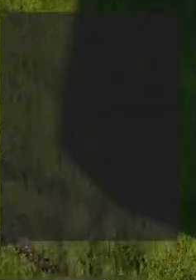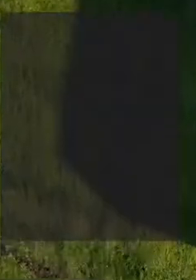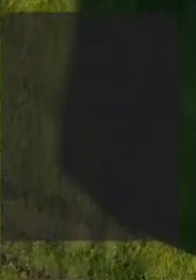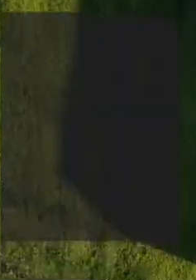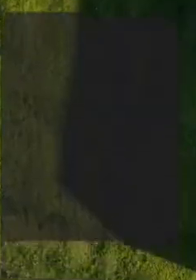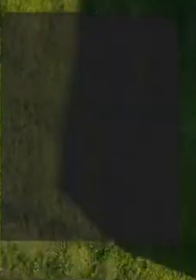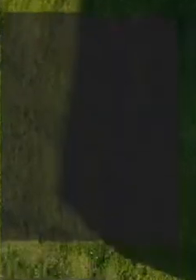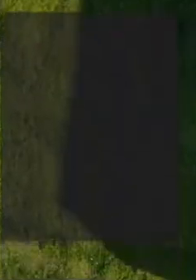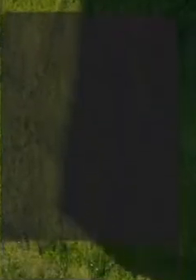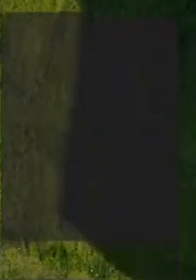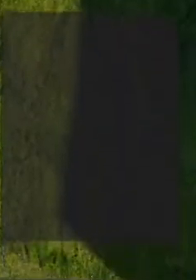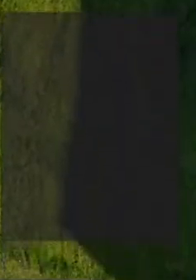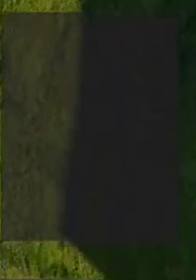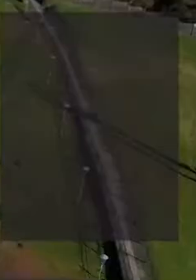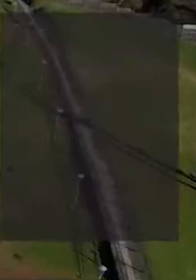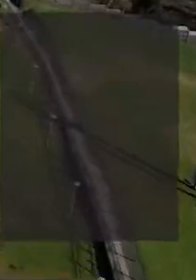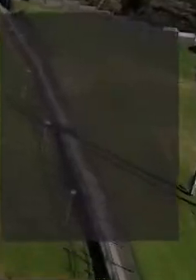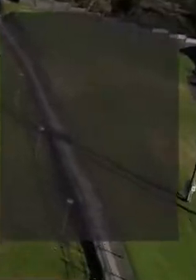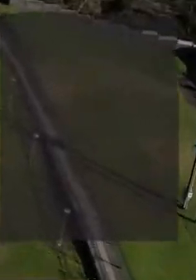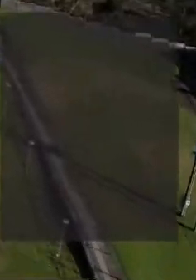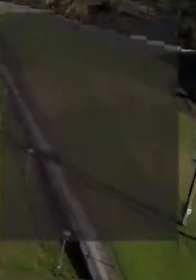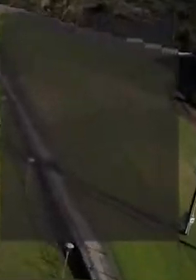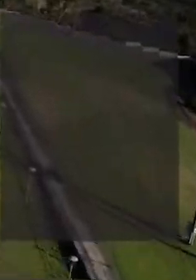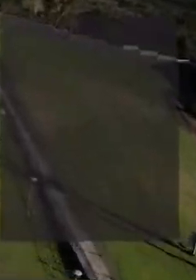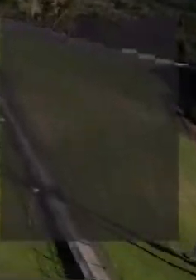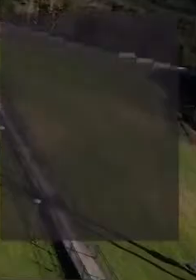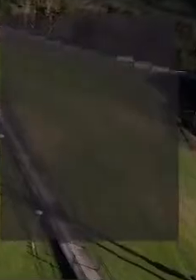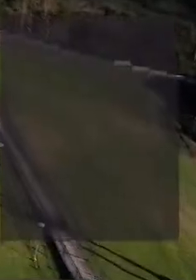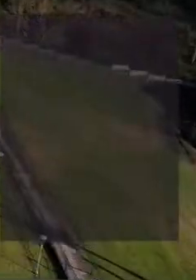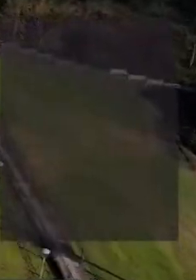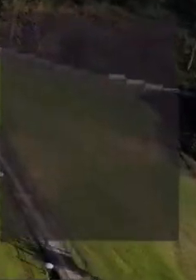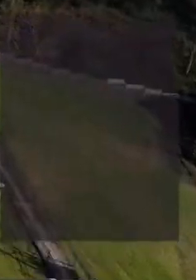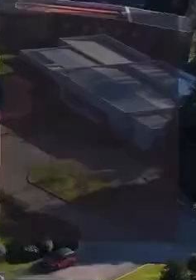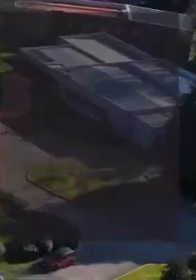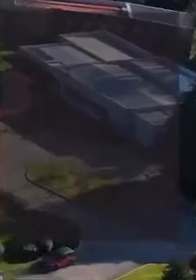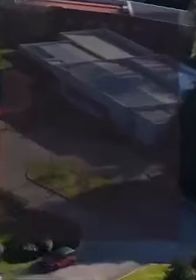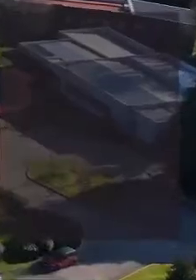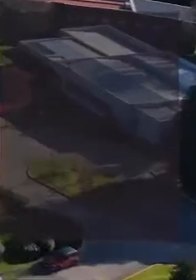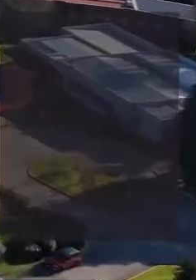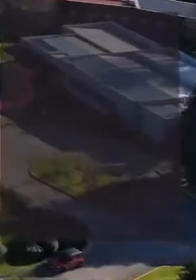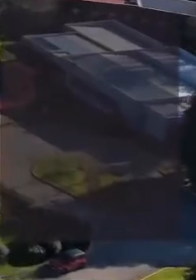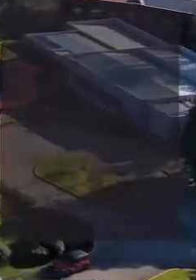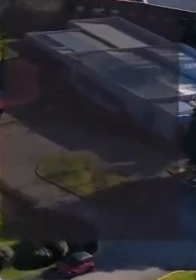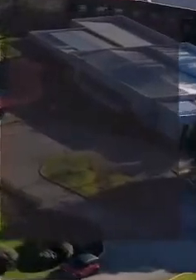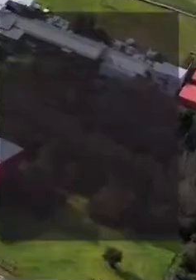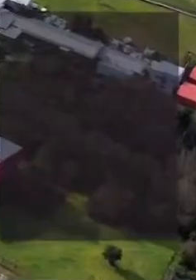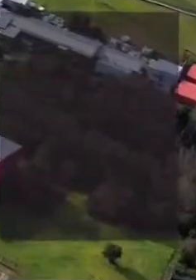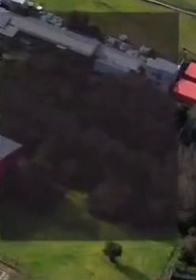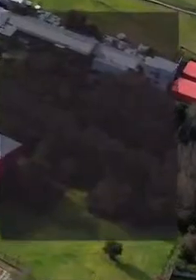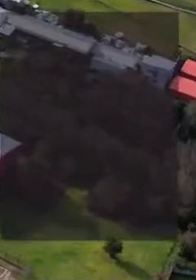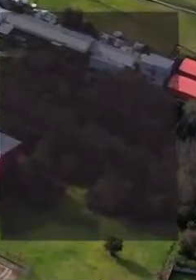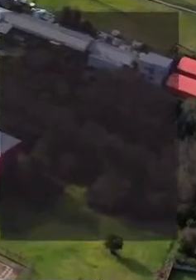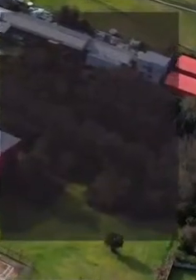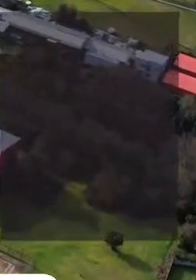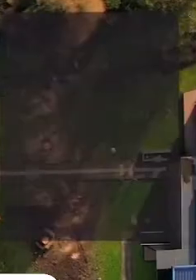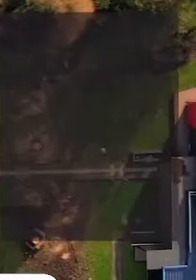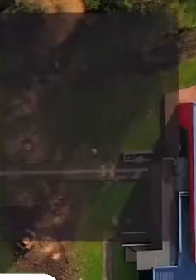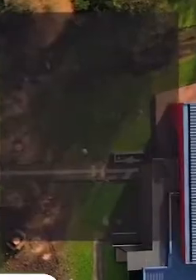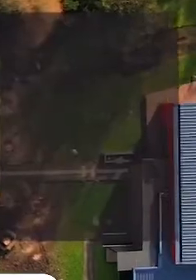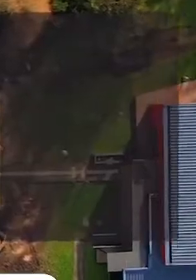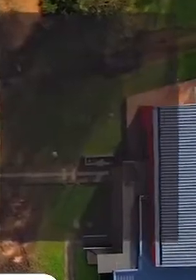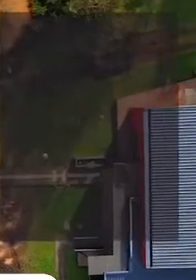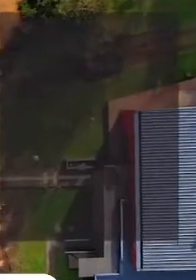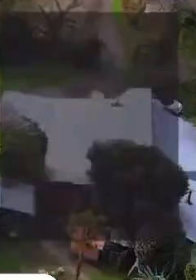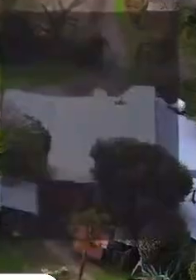y construir un futuro brillante. Te ofrecemos un entorno único para aprender, crecer y explorar.